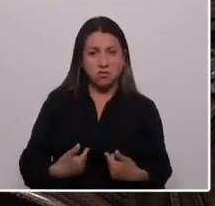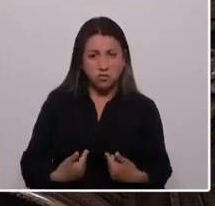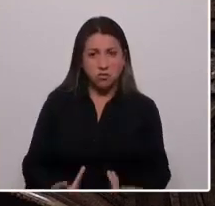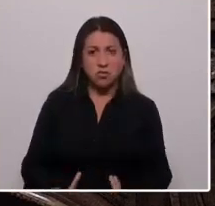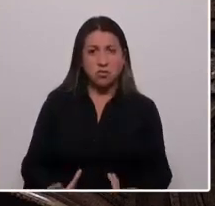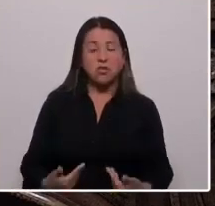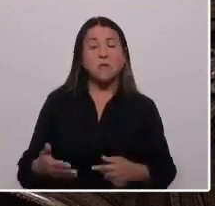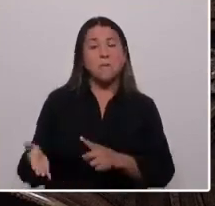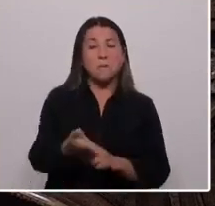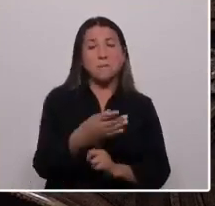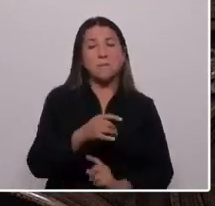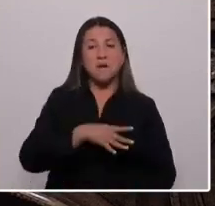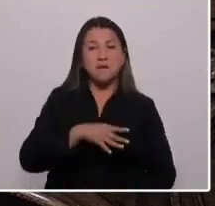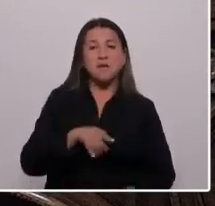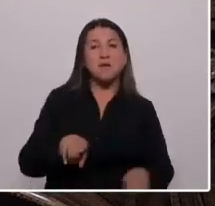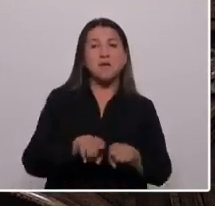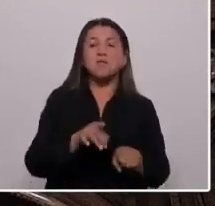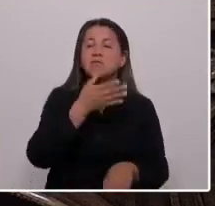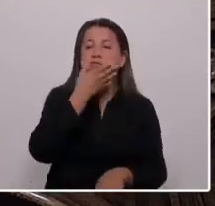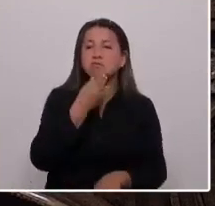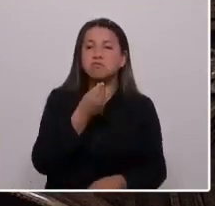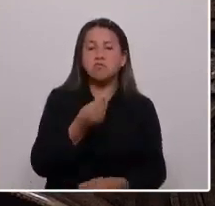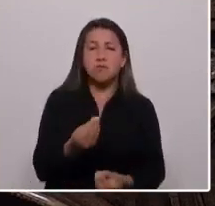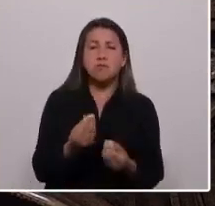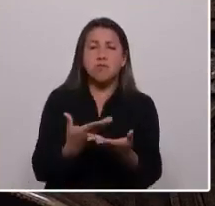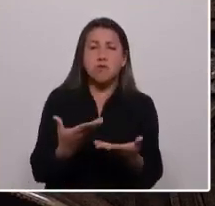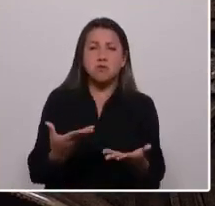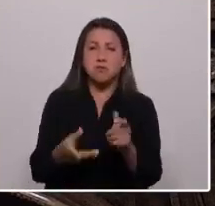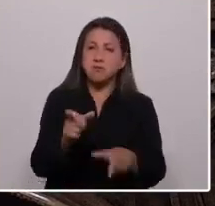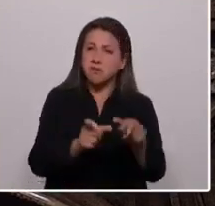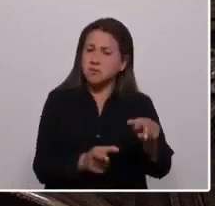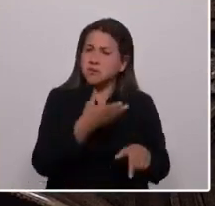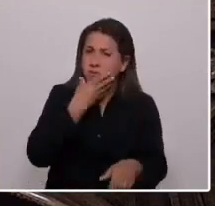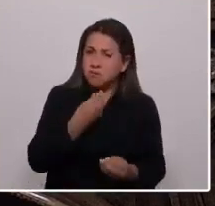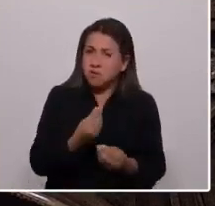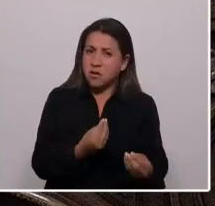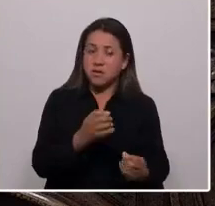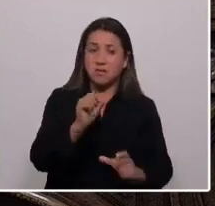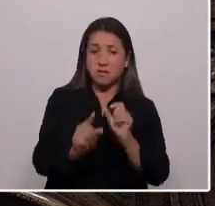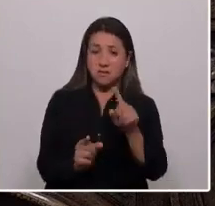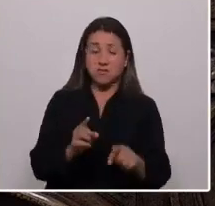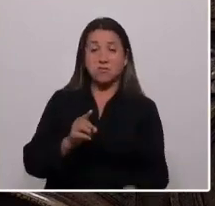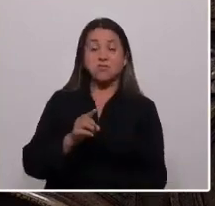con una geografía hermosa y su gente aún más. Una nación